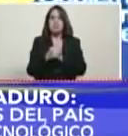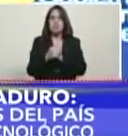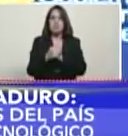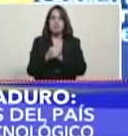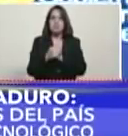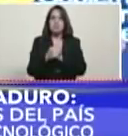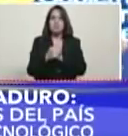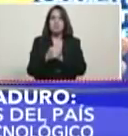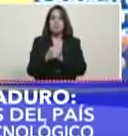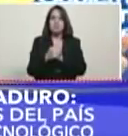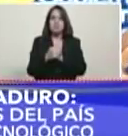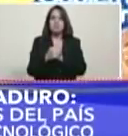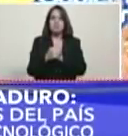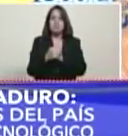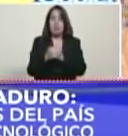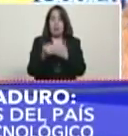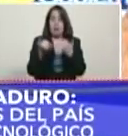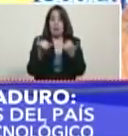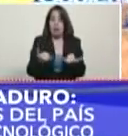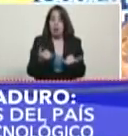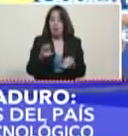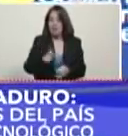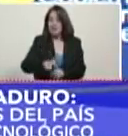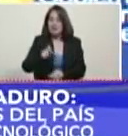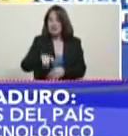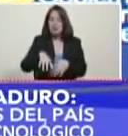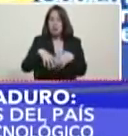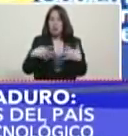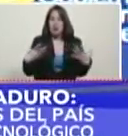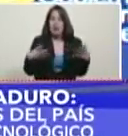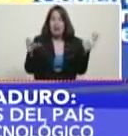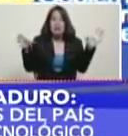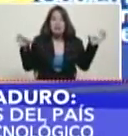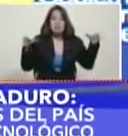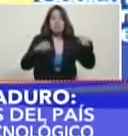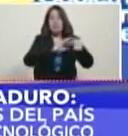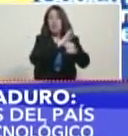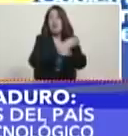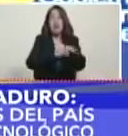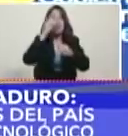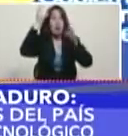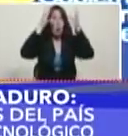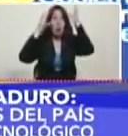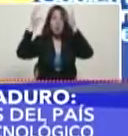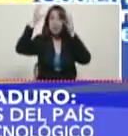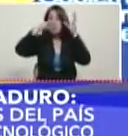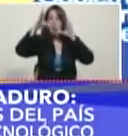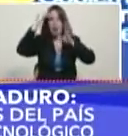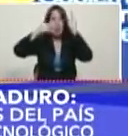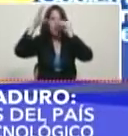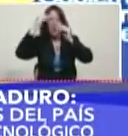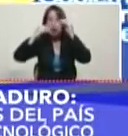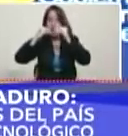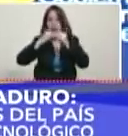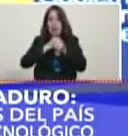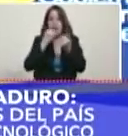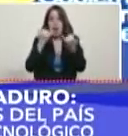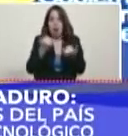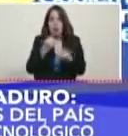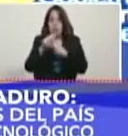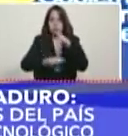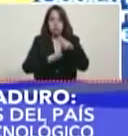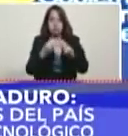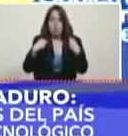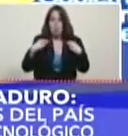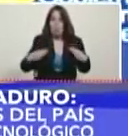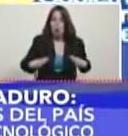hora, digo yo, de articular toda esta fuerza de conocimiento, que es la reserva moral y espiritual